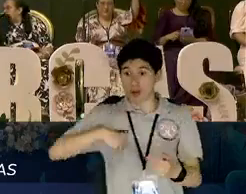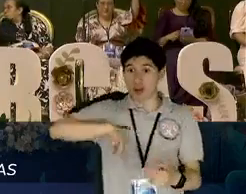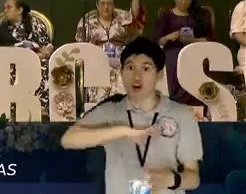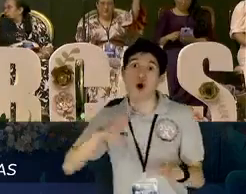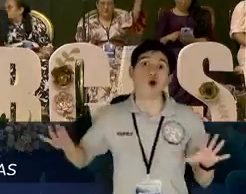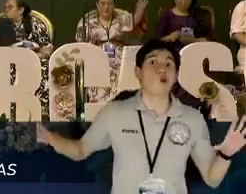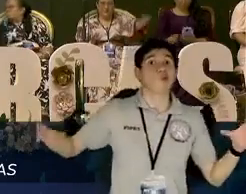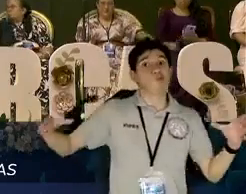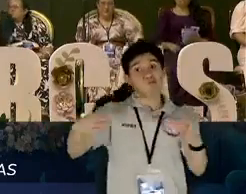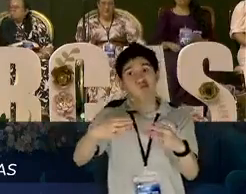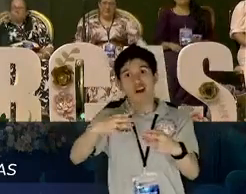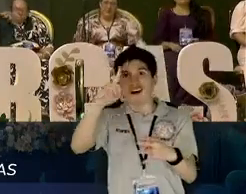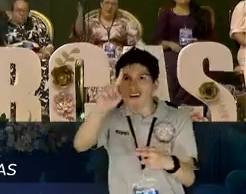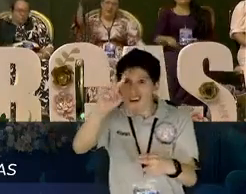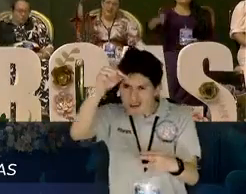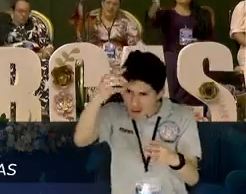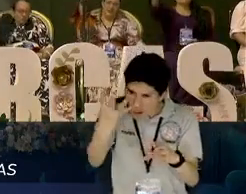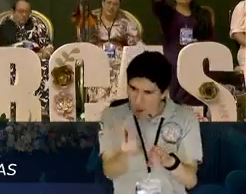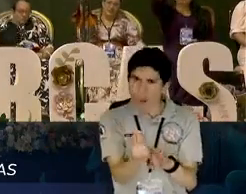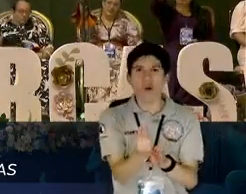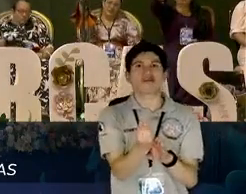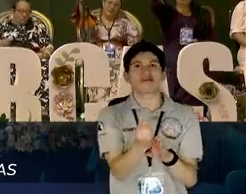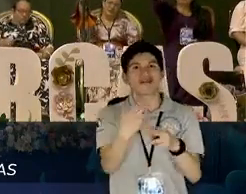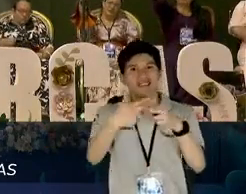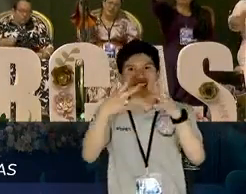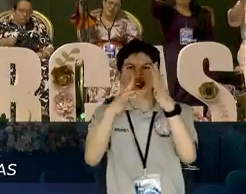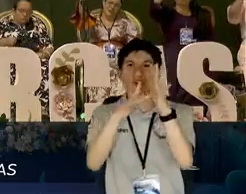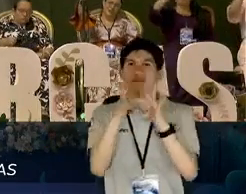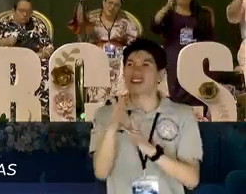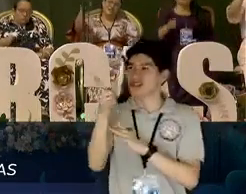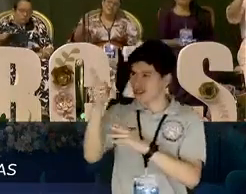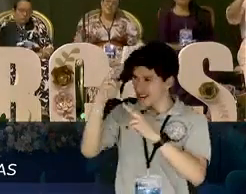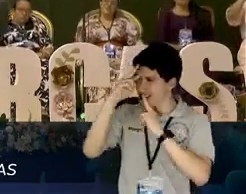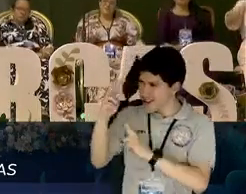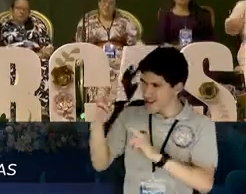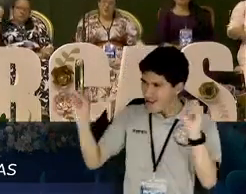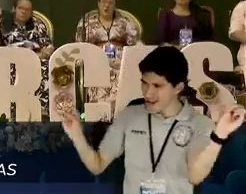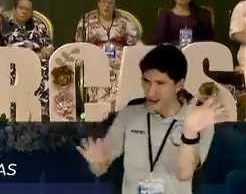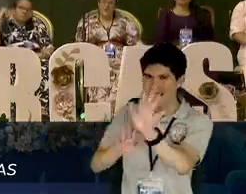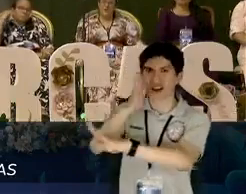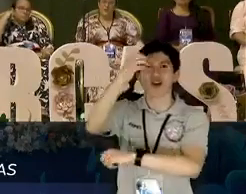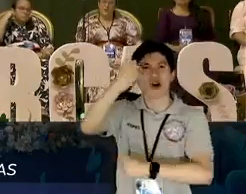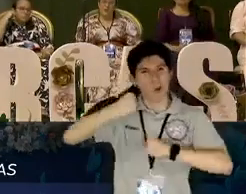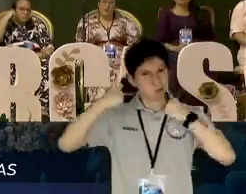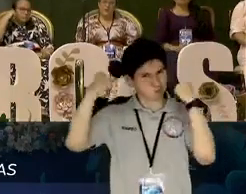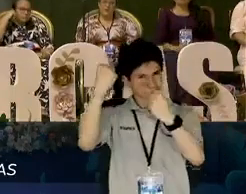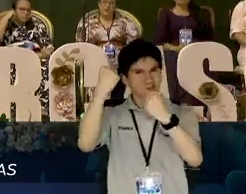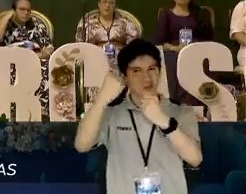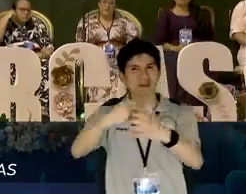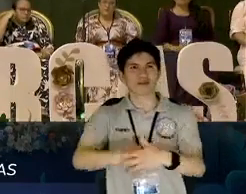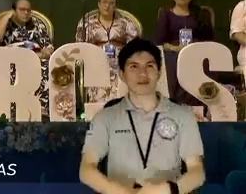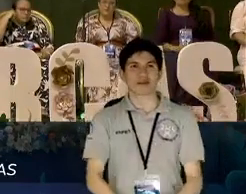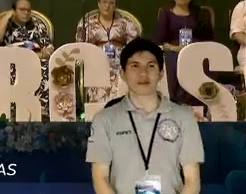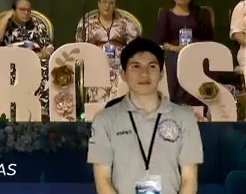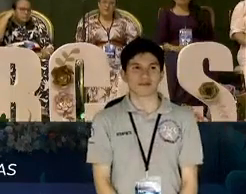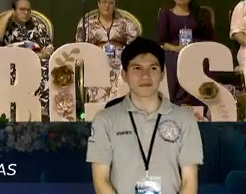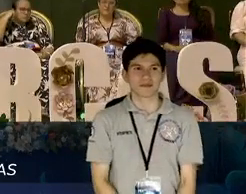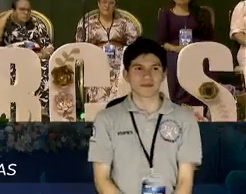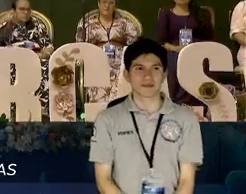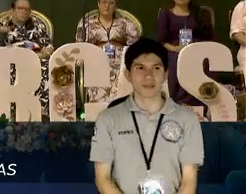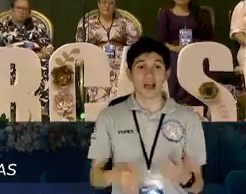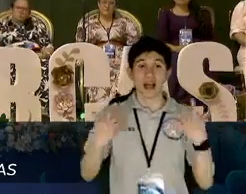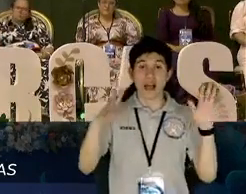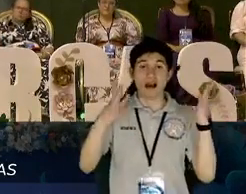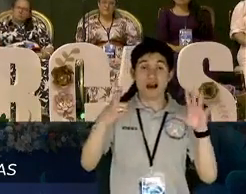sea la gloria, a Él sea la honra y todo el poder. Mirad